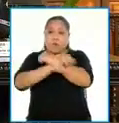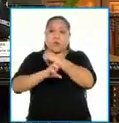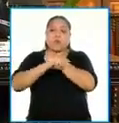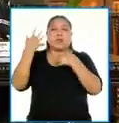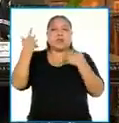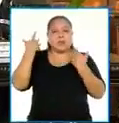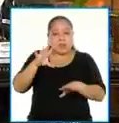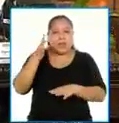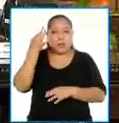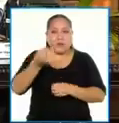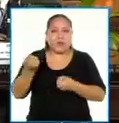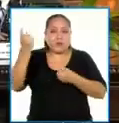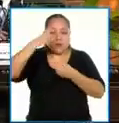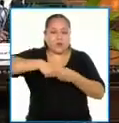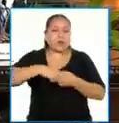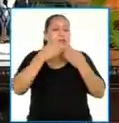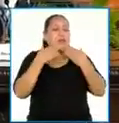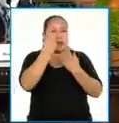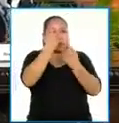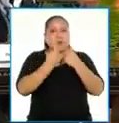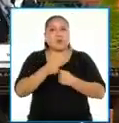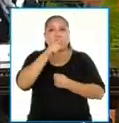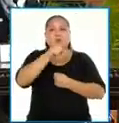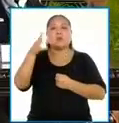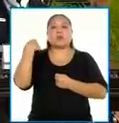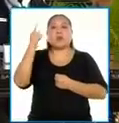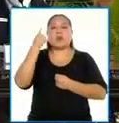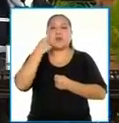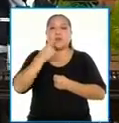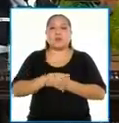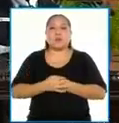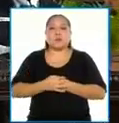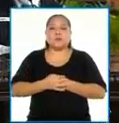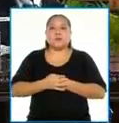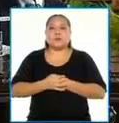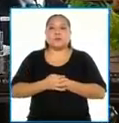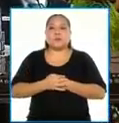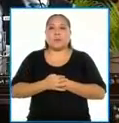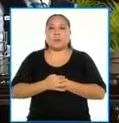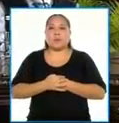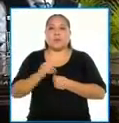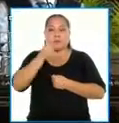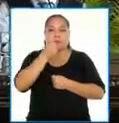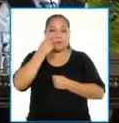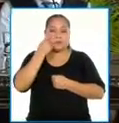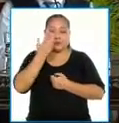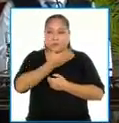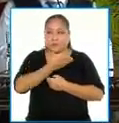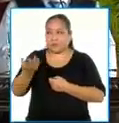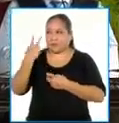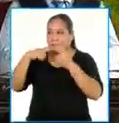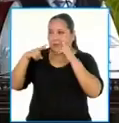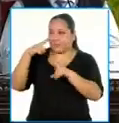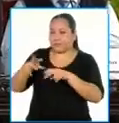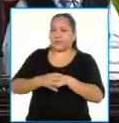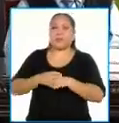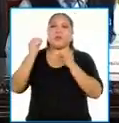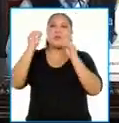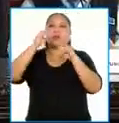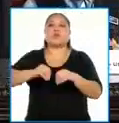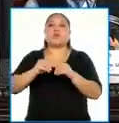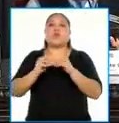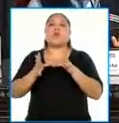Muchas gracias por su pregunta. Como ustedes conocen, inmediatamente conocidos los hechos, se dispuso la creación